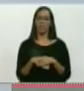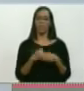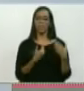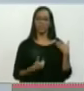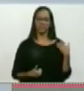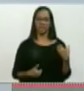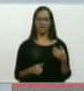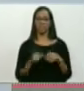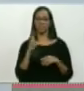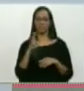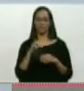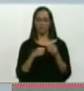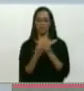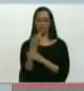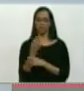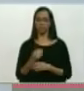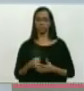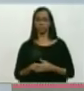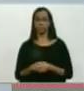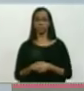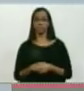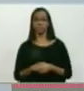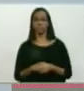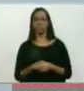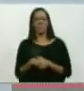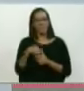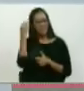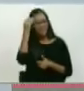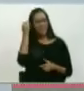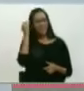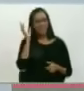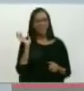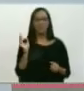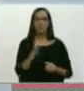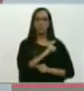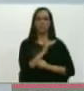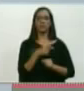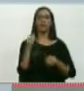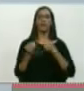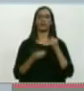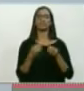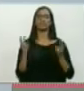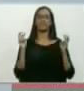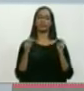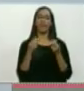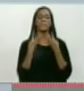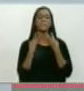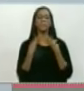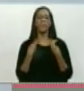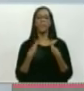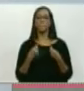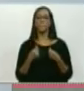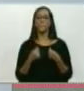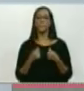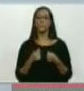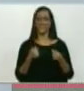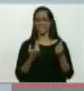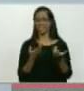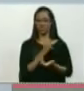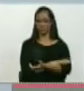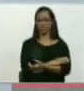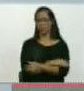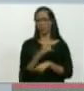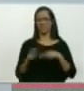presidenciales del 3 de mayo. Me da la impresión que el poder genera cierta adicción, tanto a la derecha como